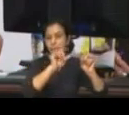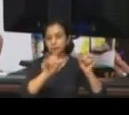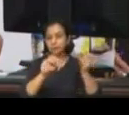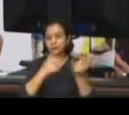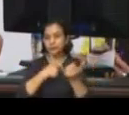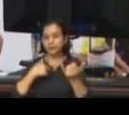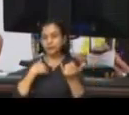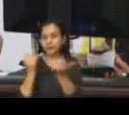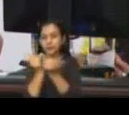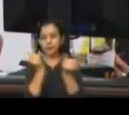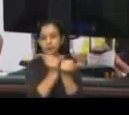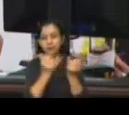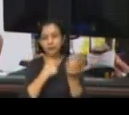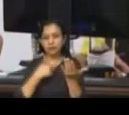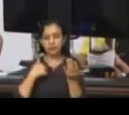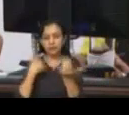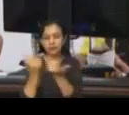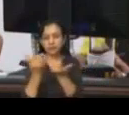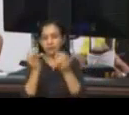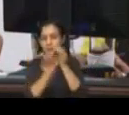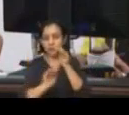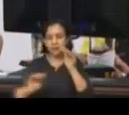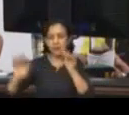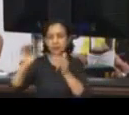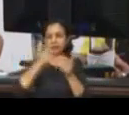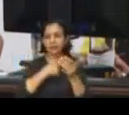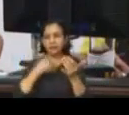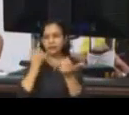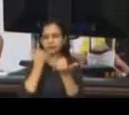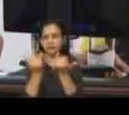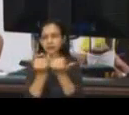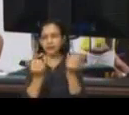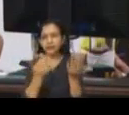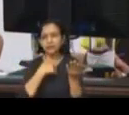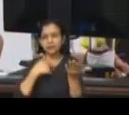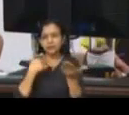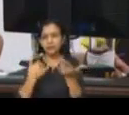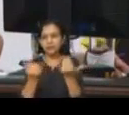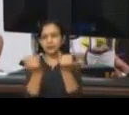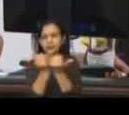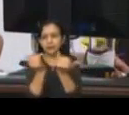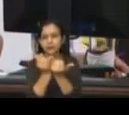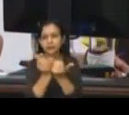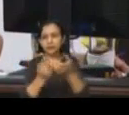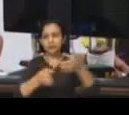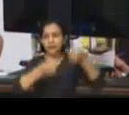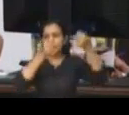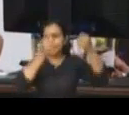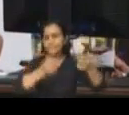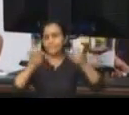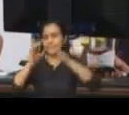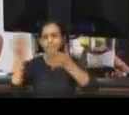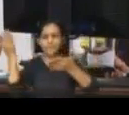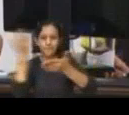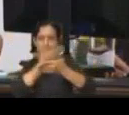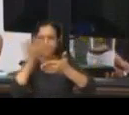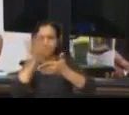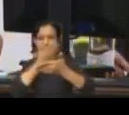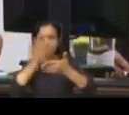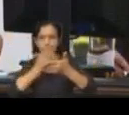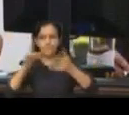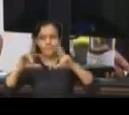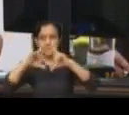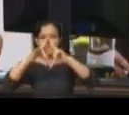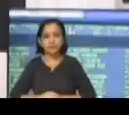igual o superior calidad académica y para seguridad de las y los estudiantes